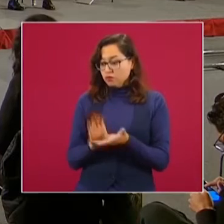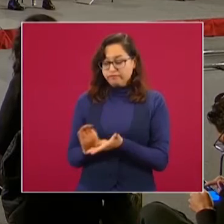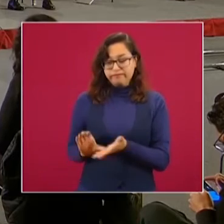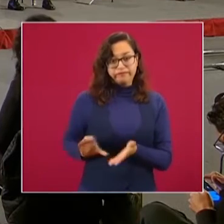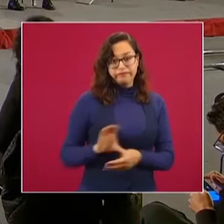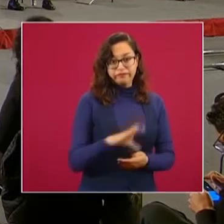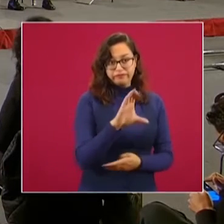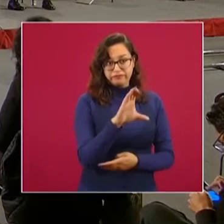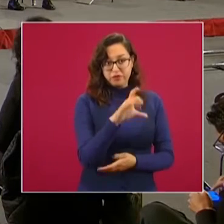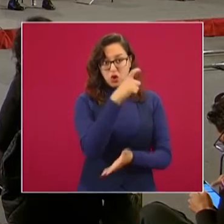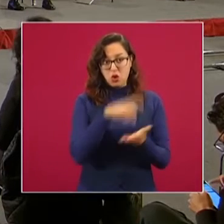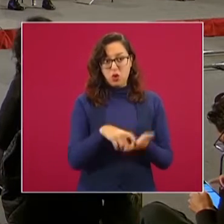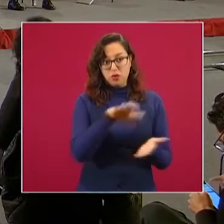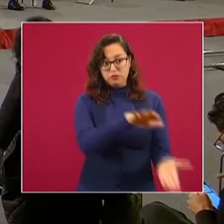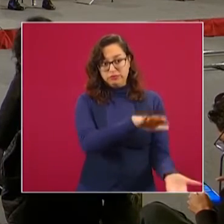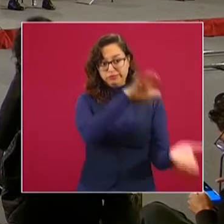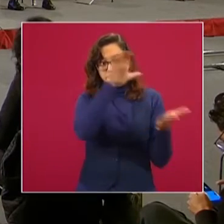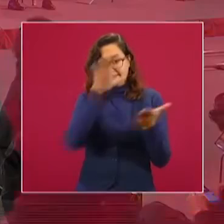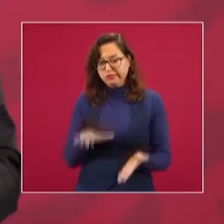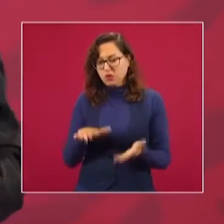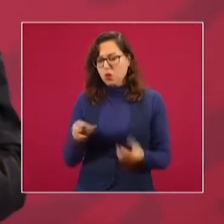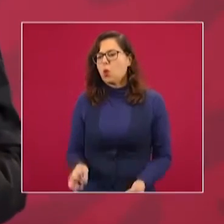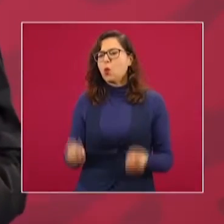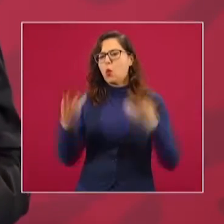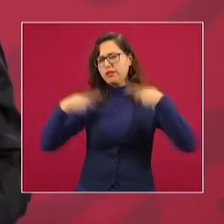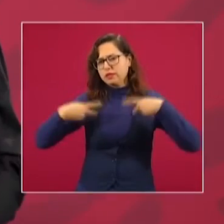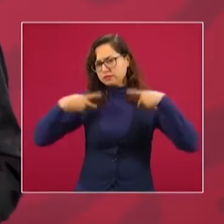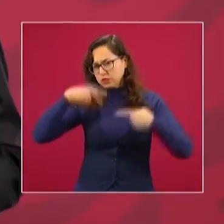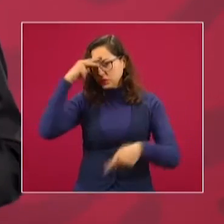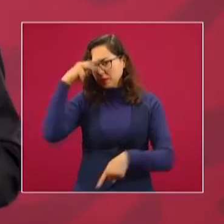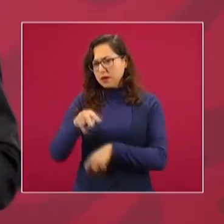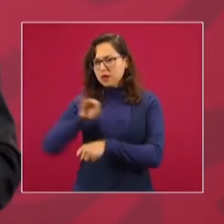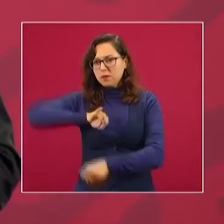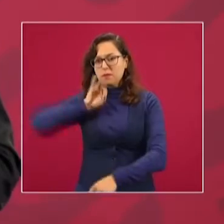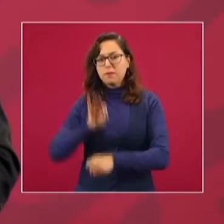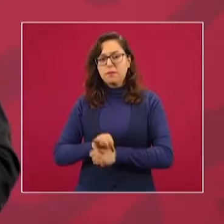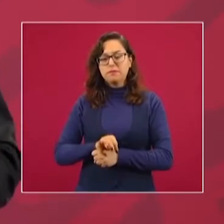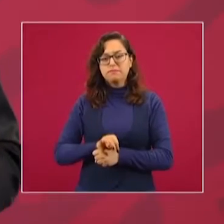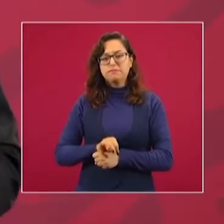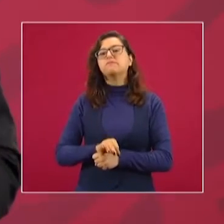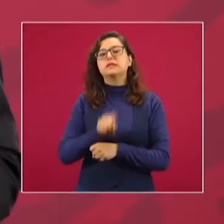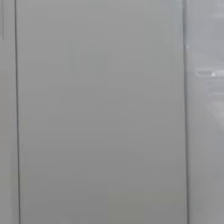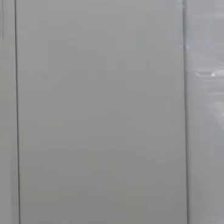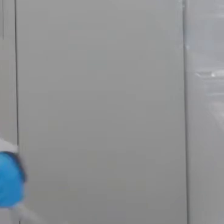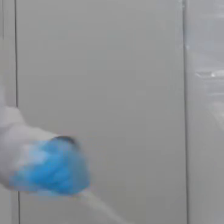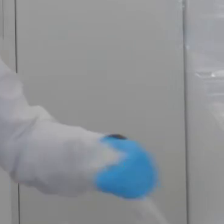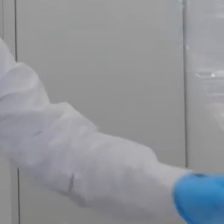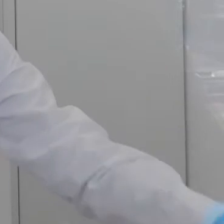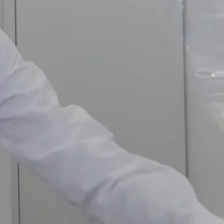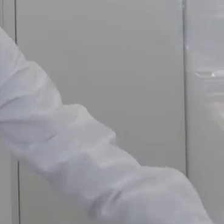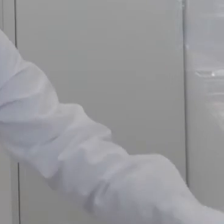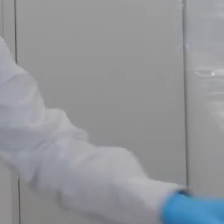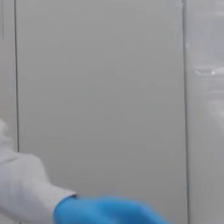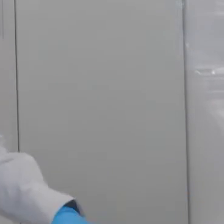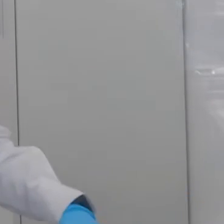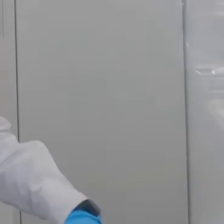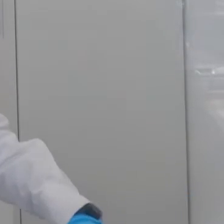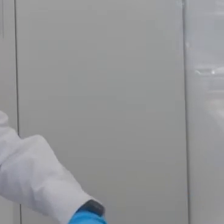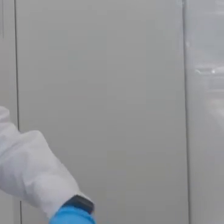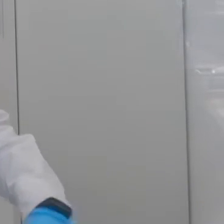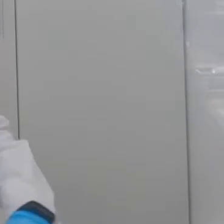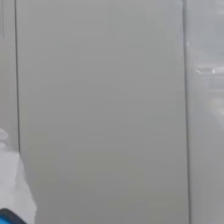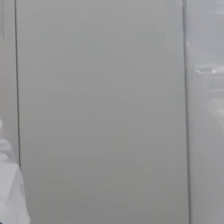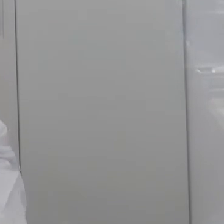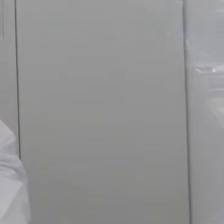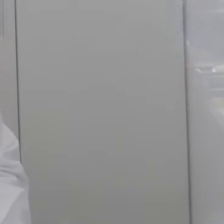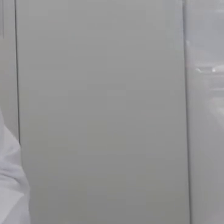a más de 100 millones los mexicanos en mis viejos la entrega de